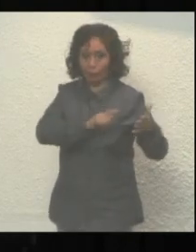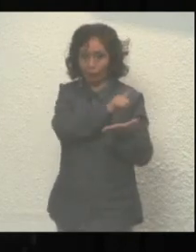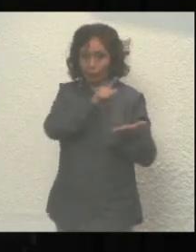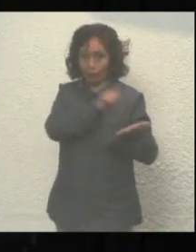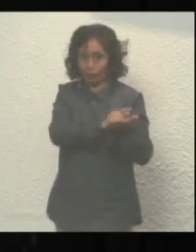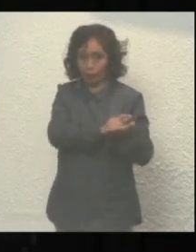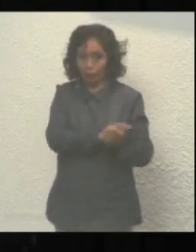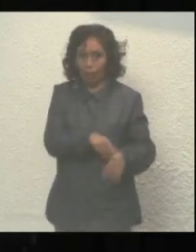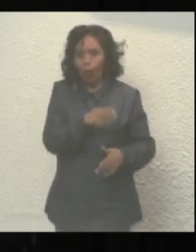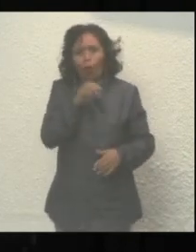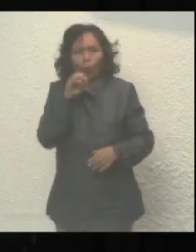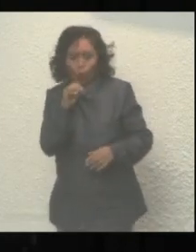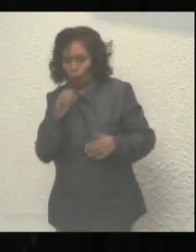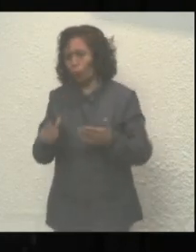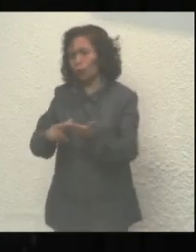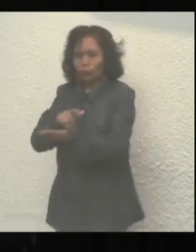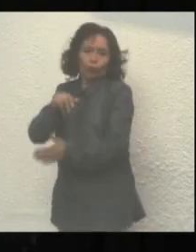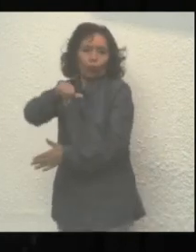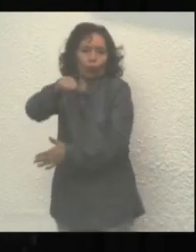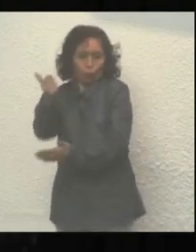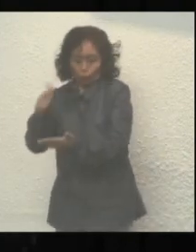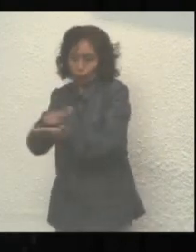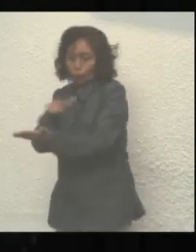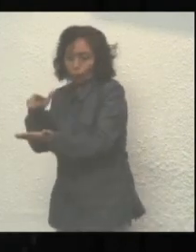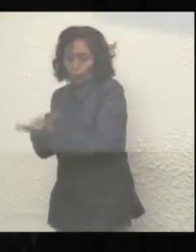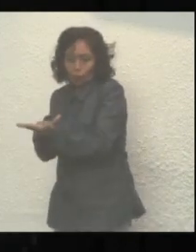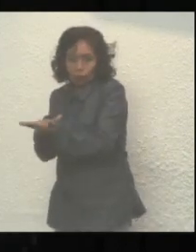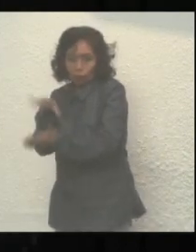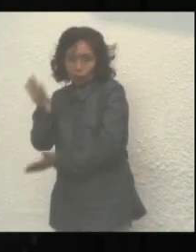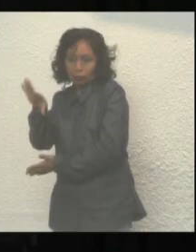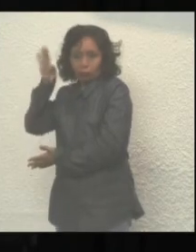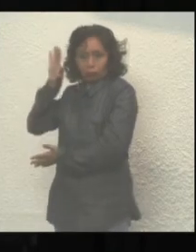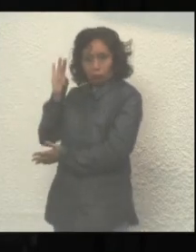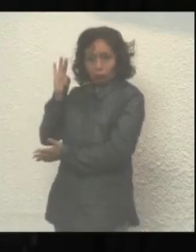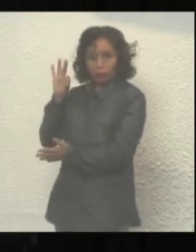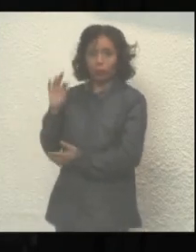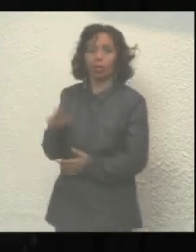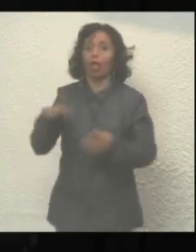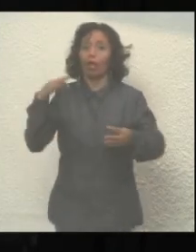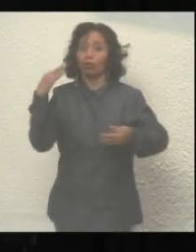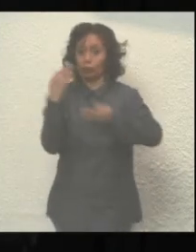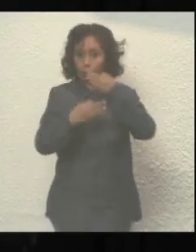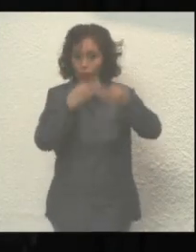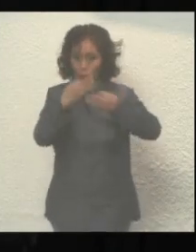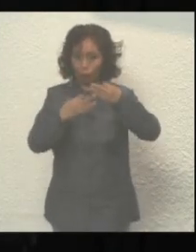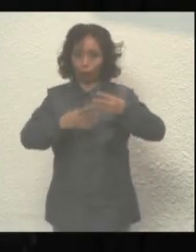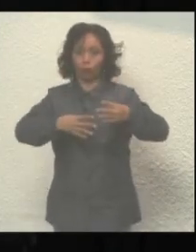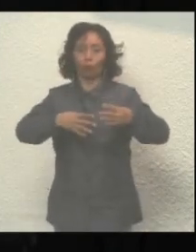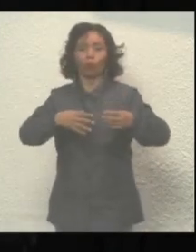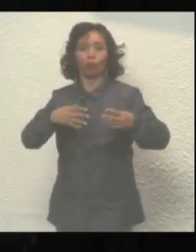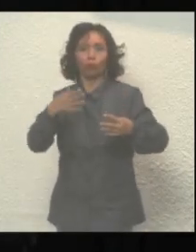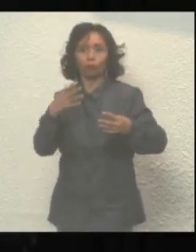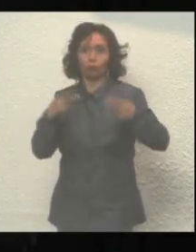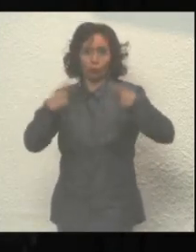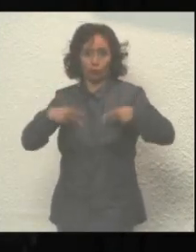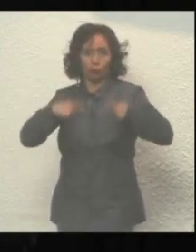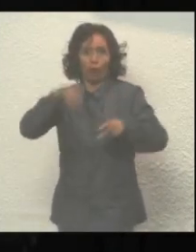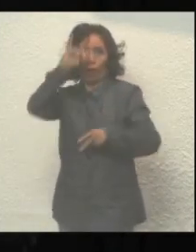lugar que afecto se determine, y a la cual asistirán los representantes de los poderes Ejecutivo y Judicial,